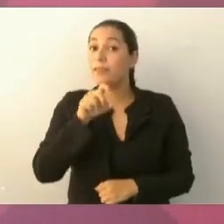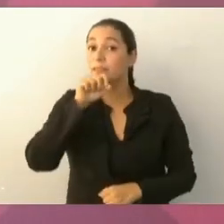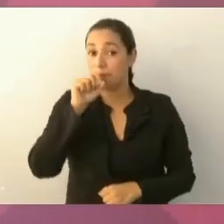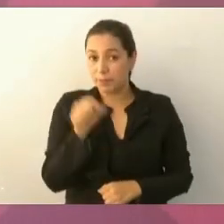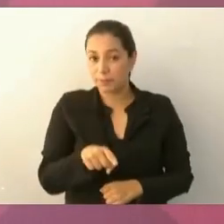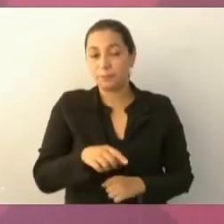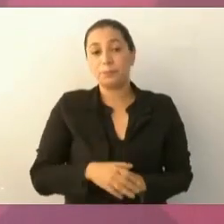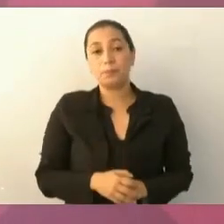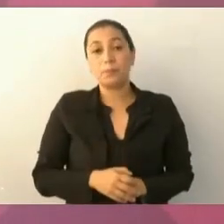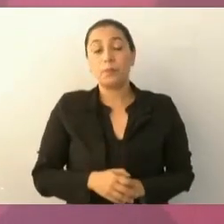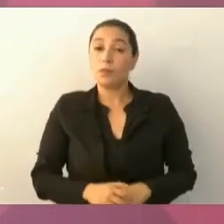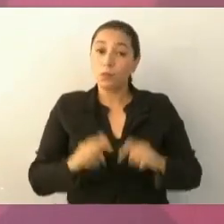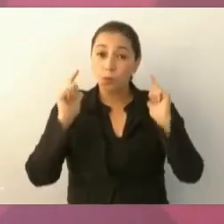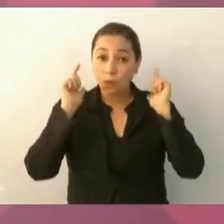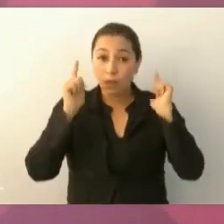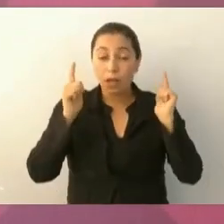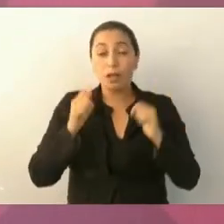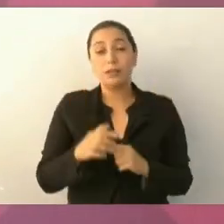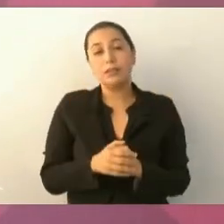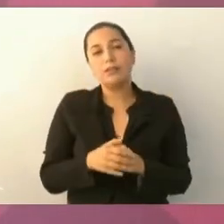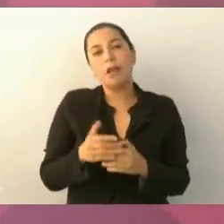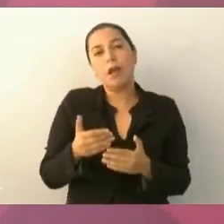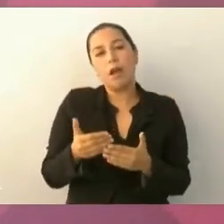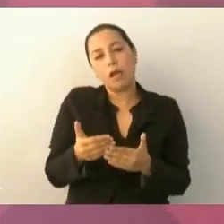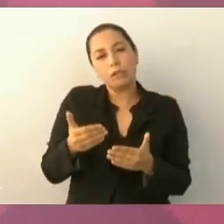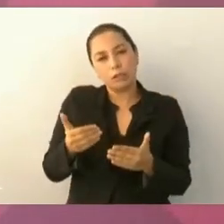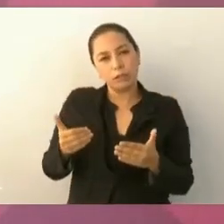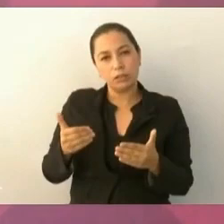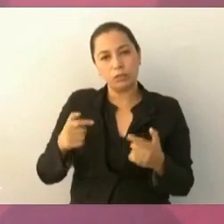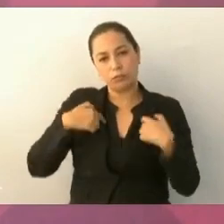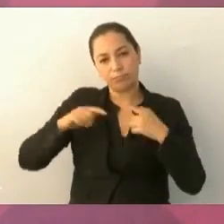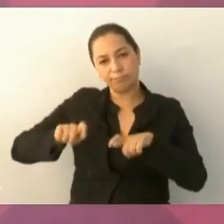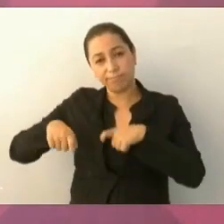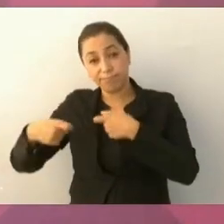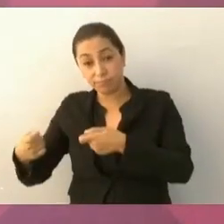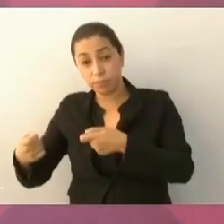y antes de terminar estemos ya